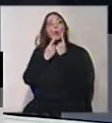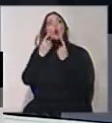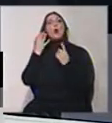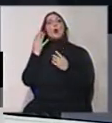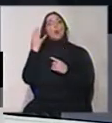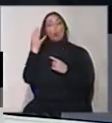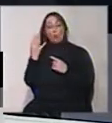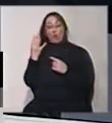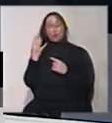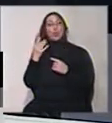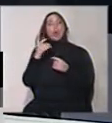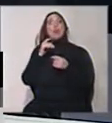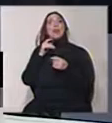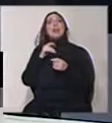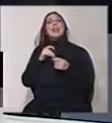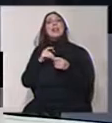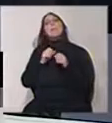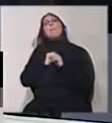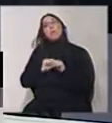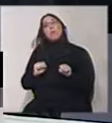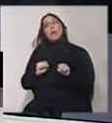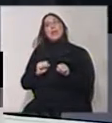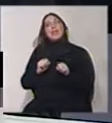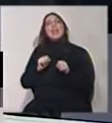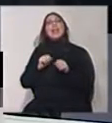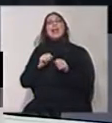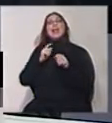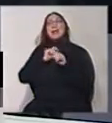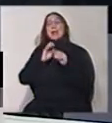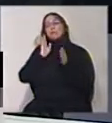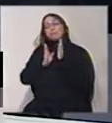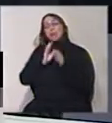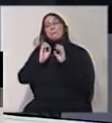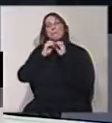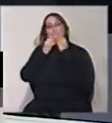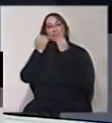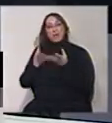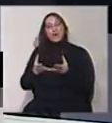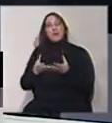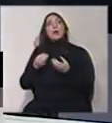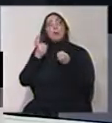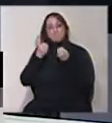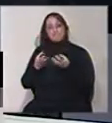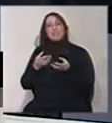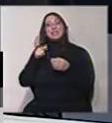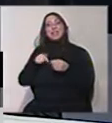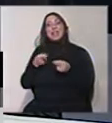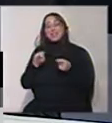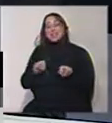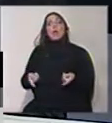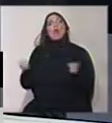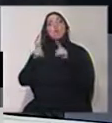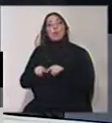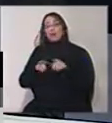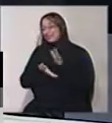actual que tenemos en las cárceles eventualmente puede tener condiciones de rehabilitarse. Y por eso nos pasa lo que nos pasa con los niveles de reincidencia.